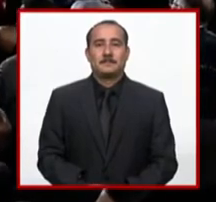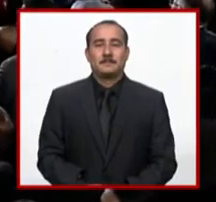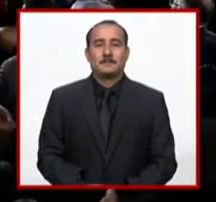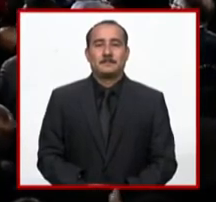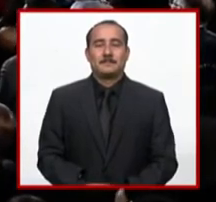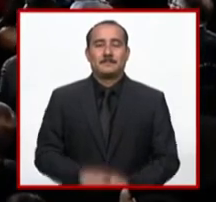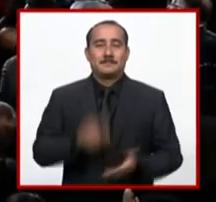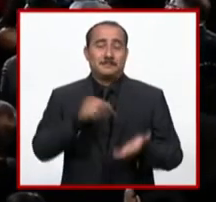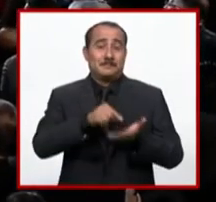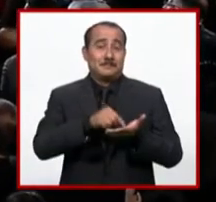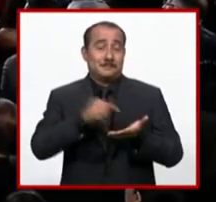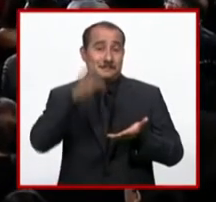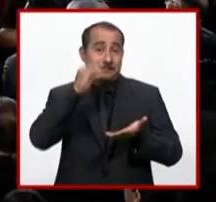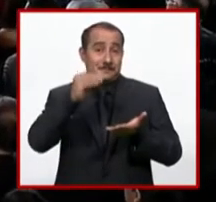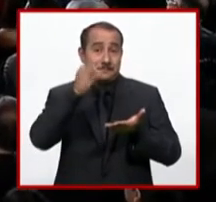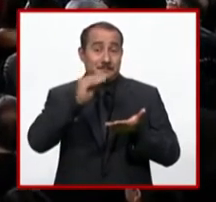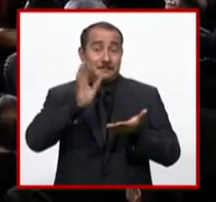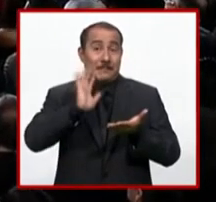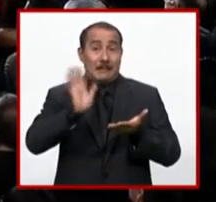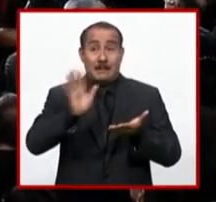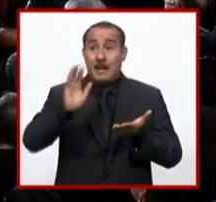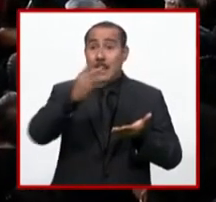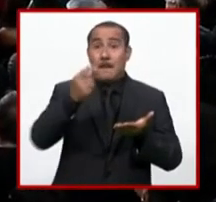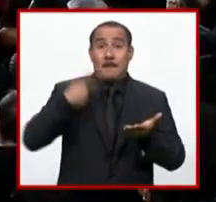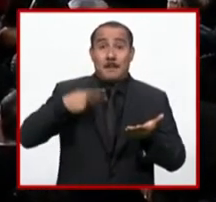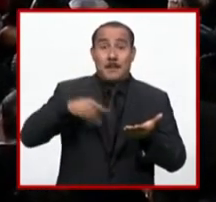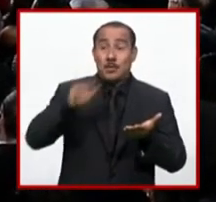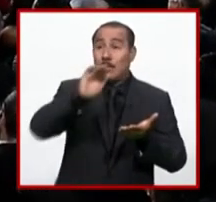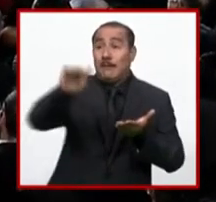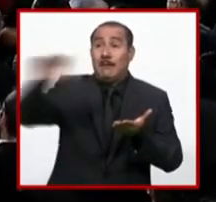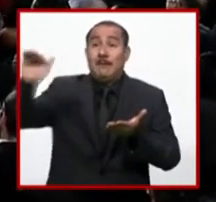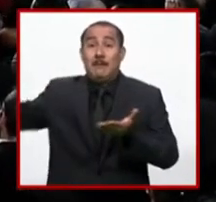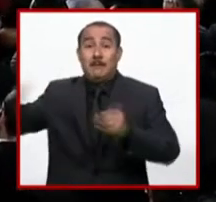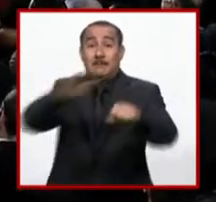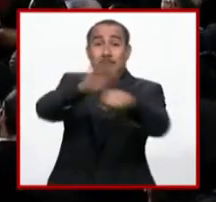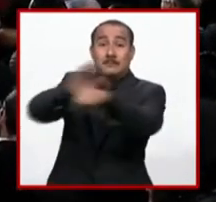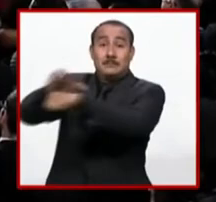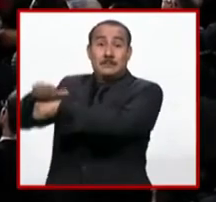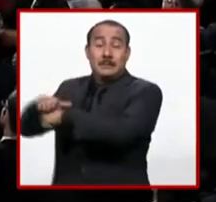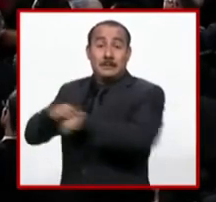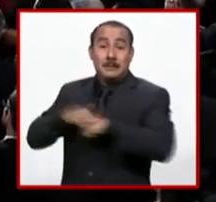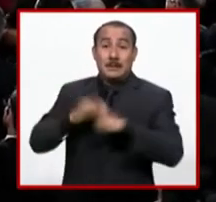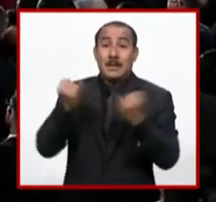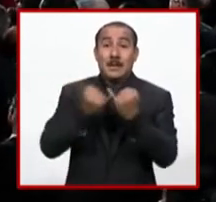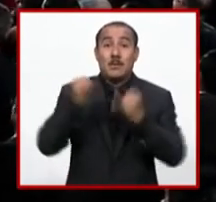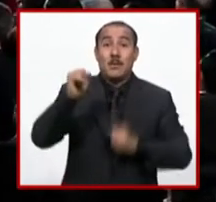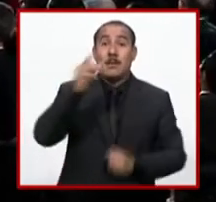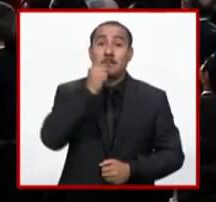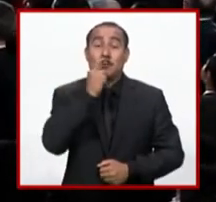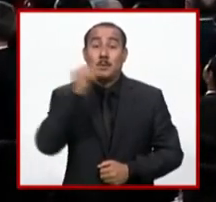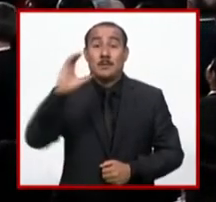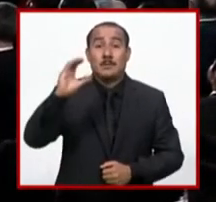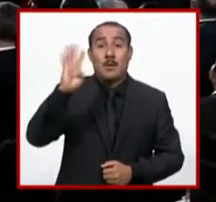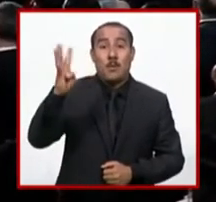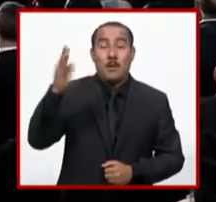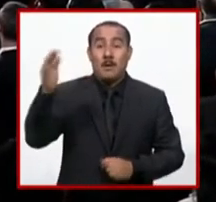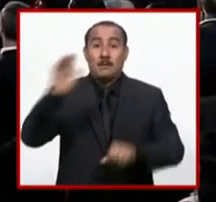Aquí me está enseñando que ya se mandó a los 9 contactos y pronto va a contestar el C4.